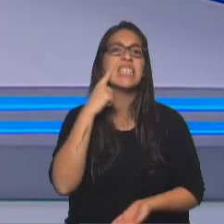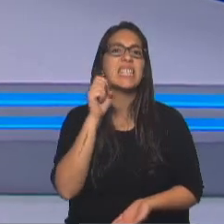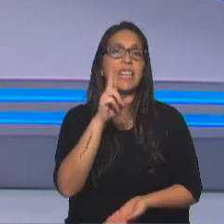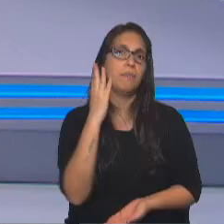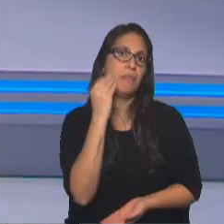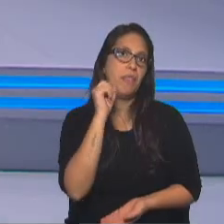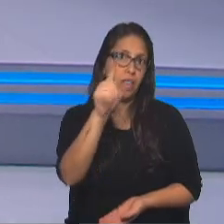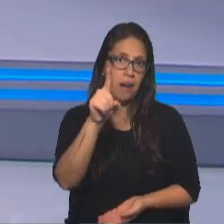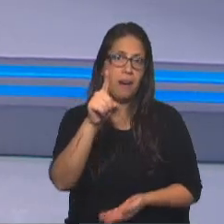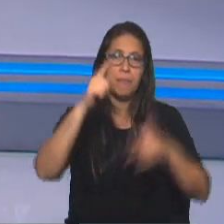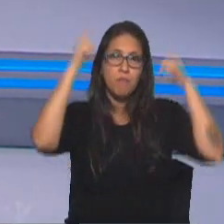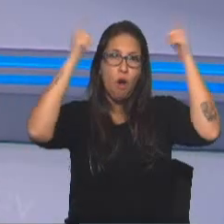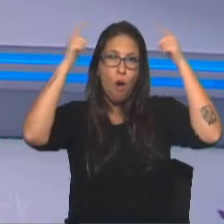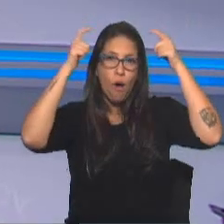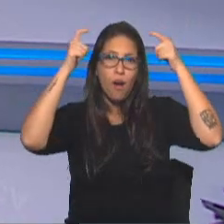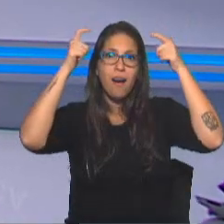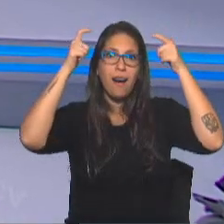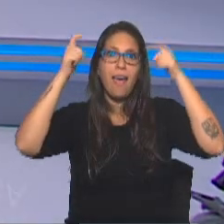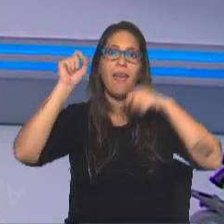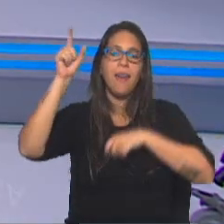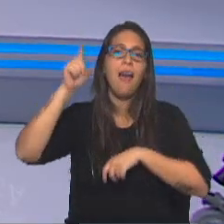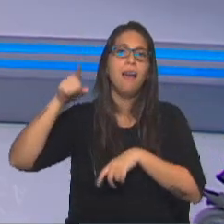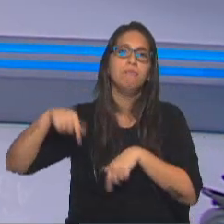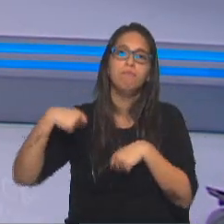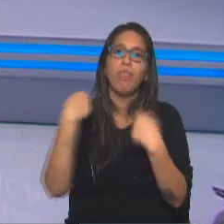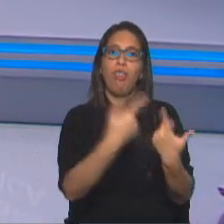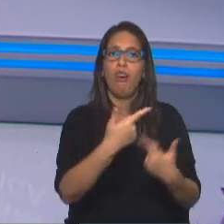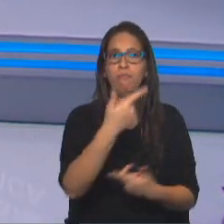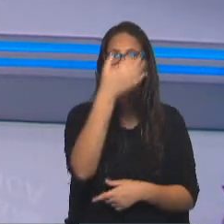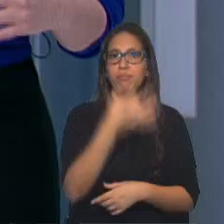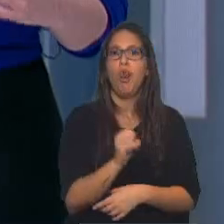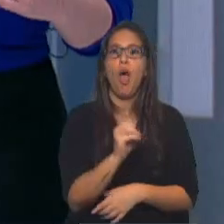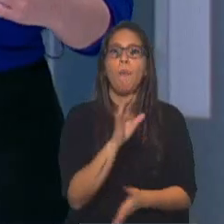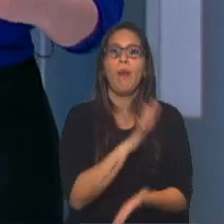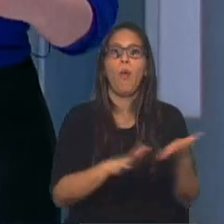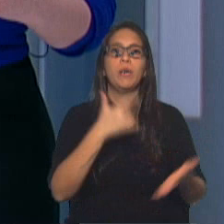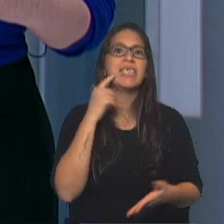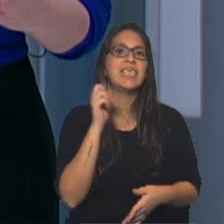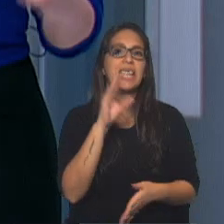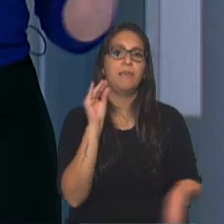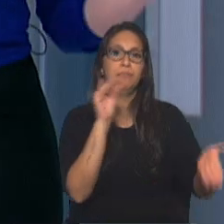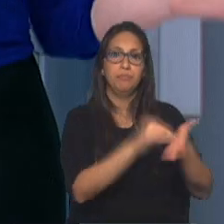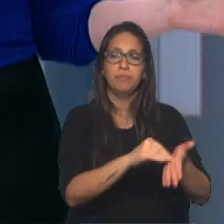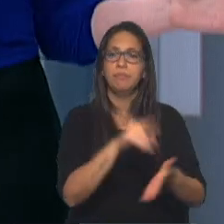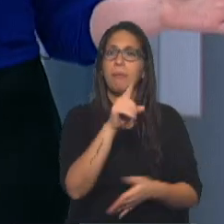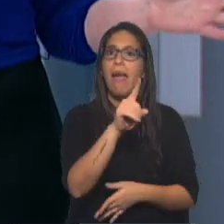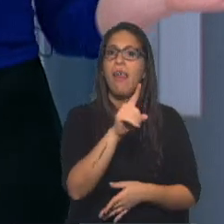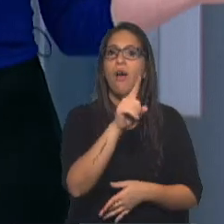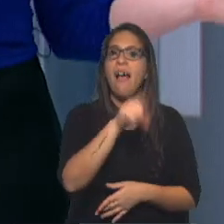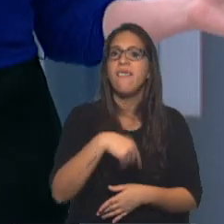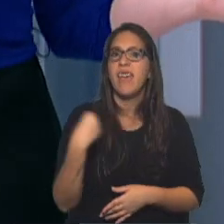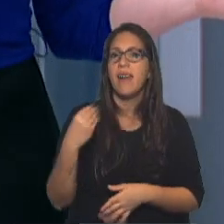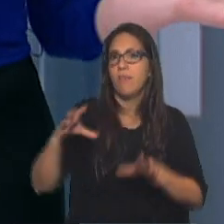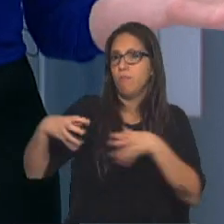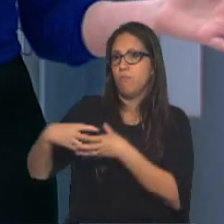corona británica. Esto es interesante. Nada más y nada menos, porque, ¿no? Sí, yo te decía que justamente lo que va a hacer él es distanciarse de la élite